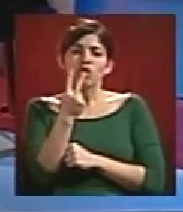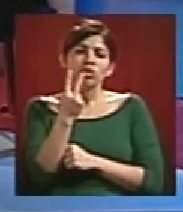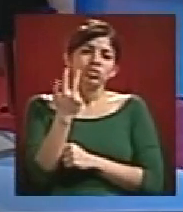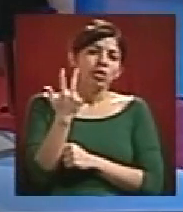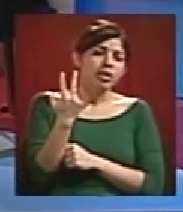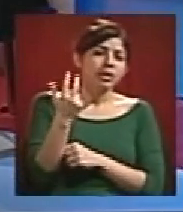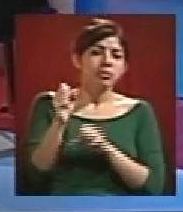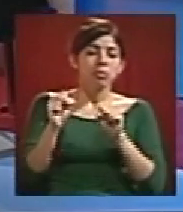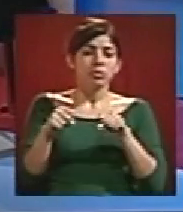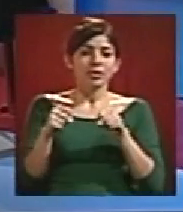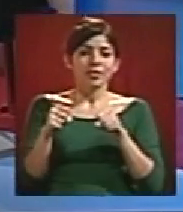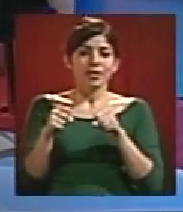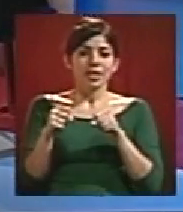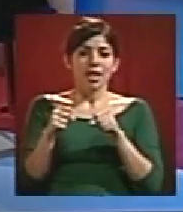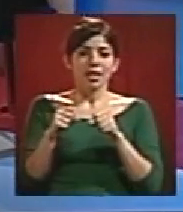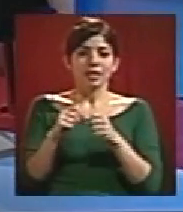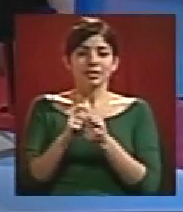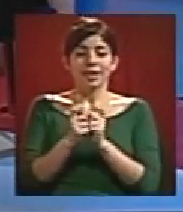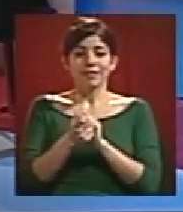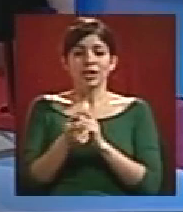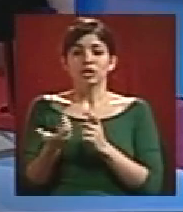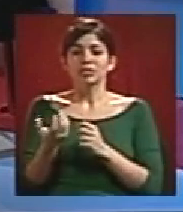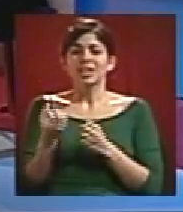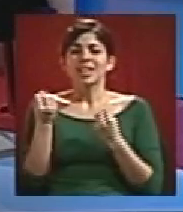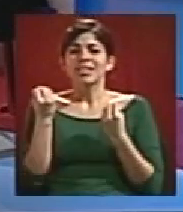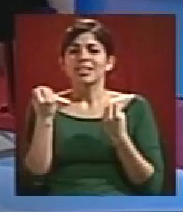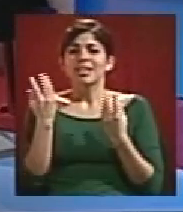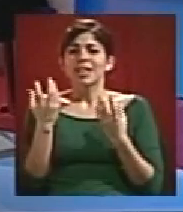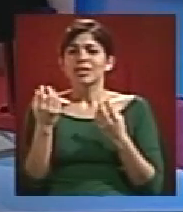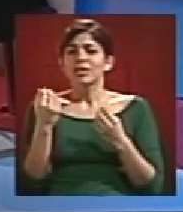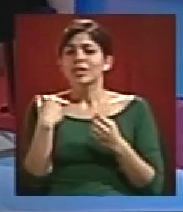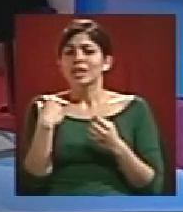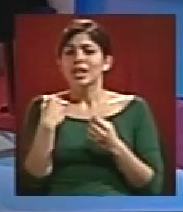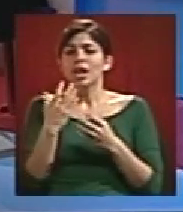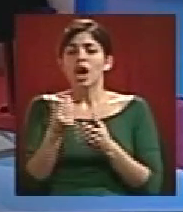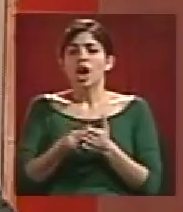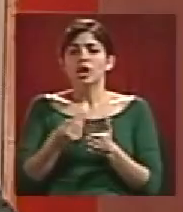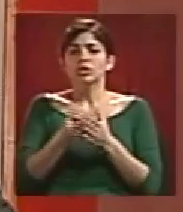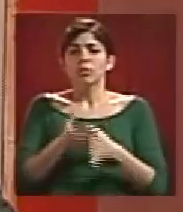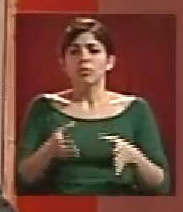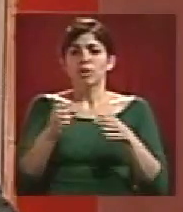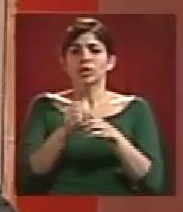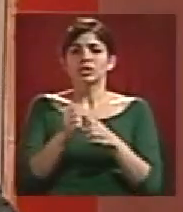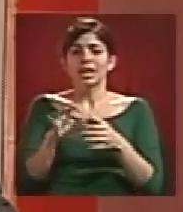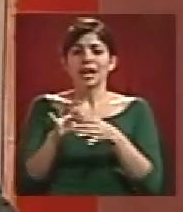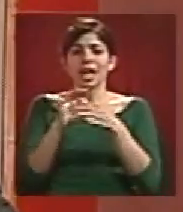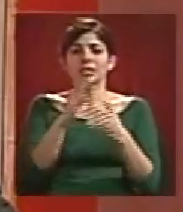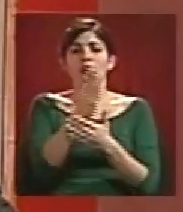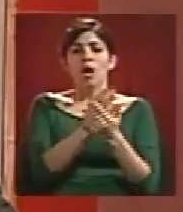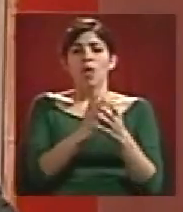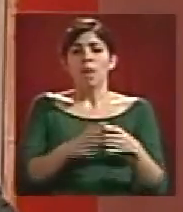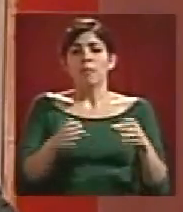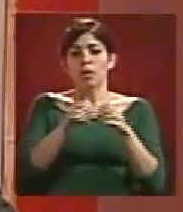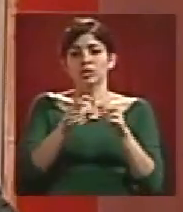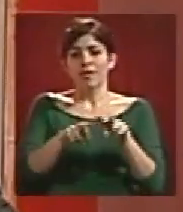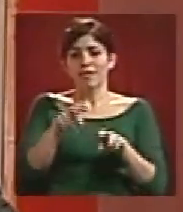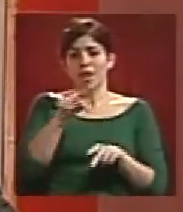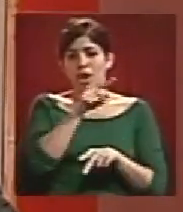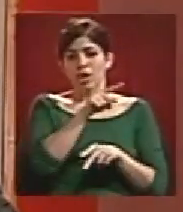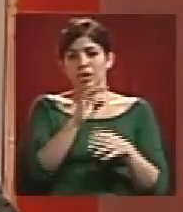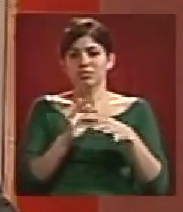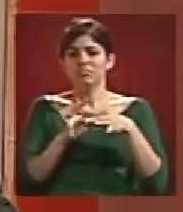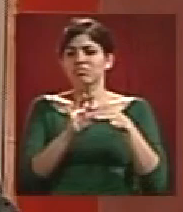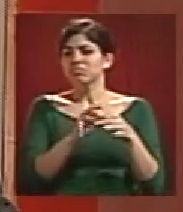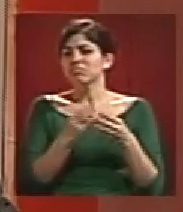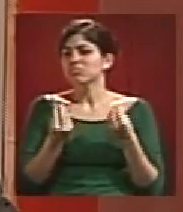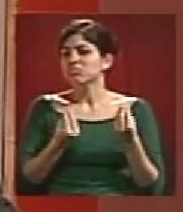2 o 3 posibilidades de efectos. Uno de ellos es, bueno, ¿qué tanto tienen los puestos de bolsa relaciones con algunas de las casas de bolsa, custodios o algún